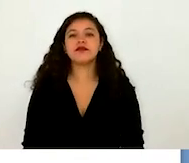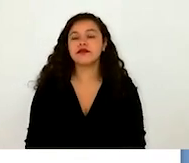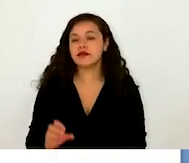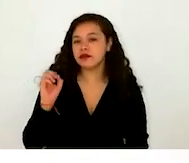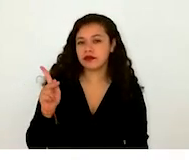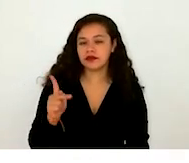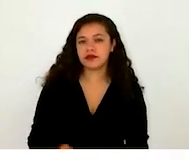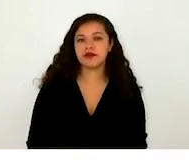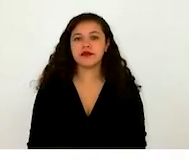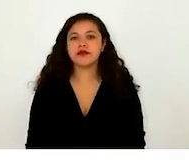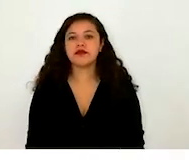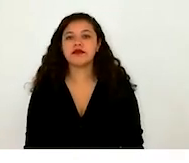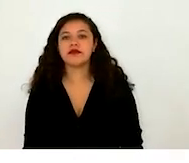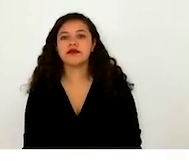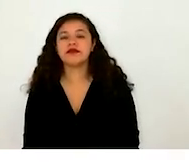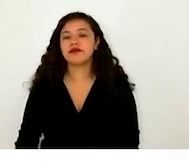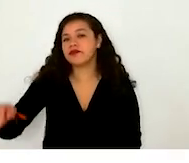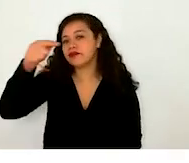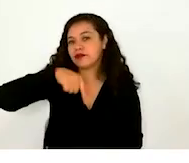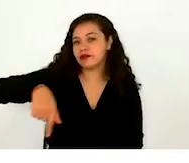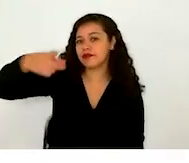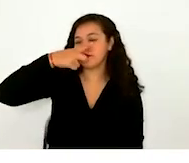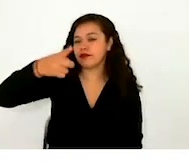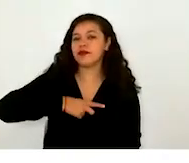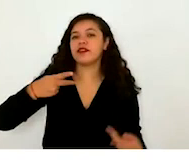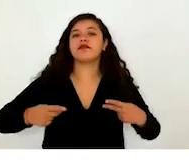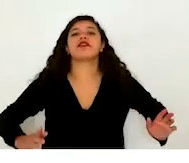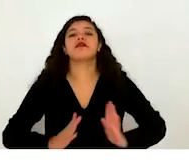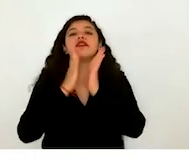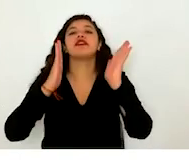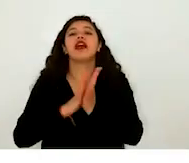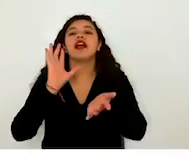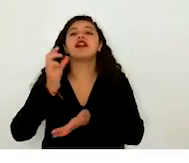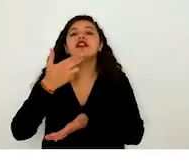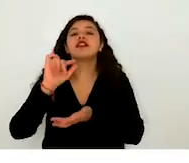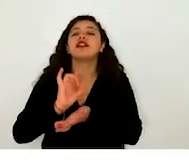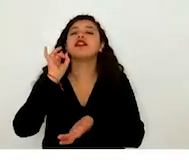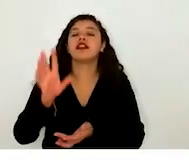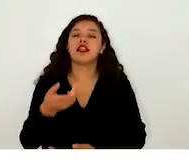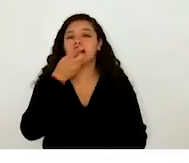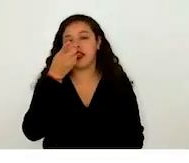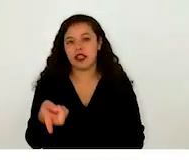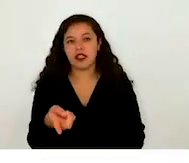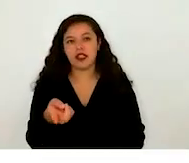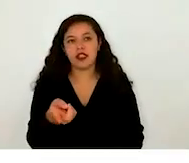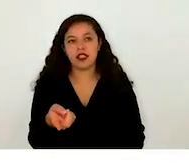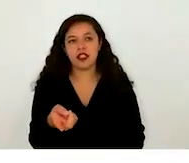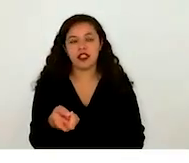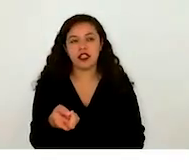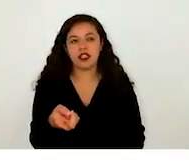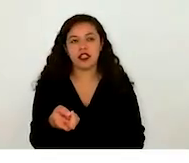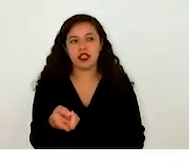ahora díganme ustedes los que gusten participar en el chat que es lo que decía el párrafo